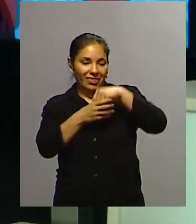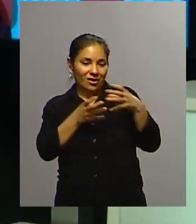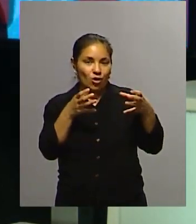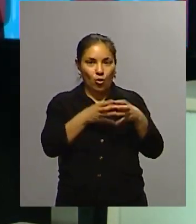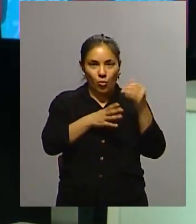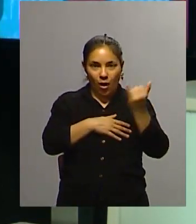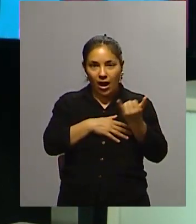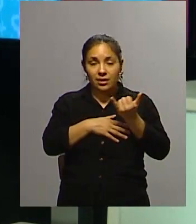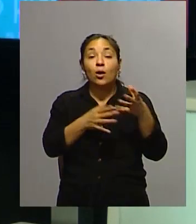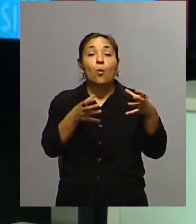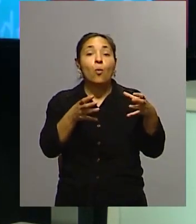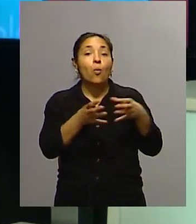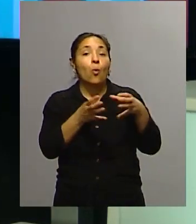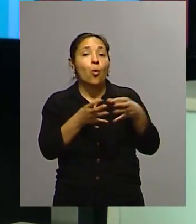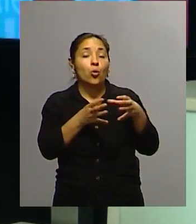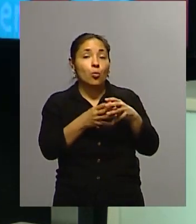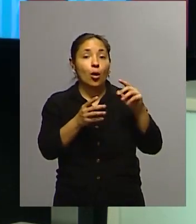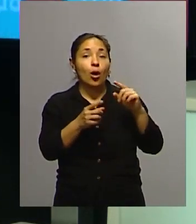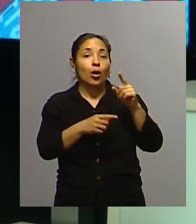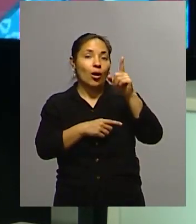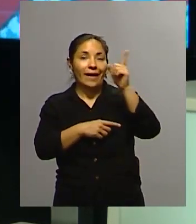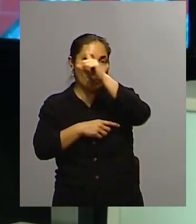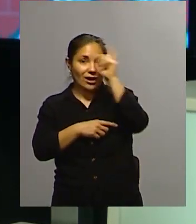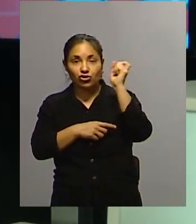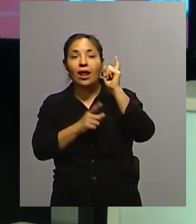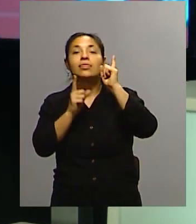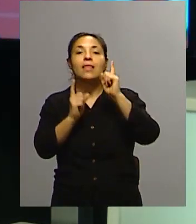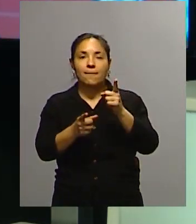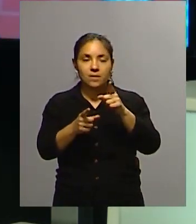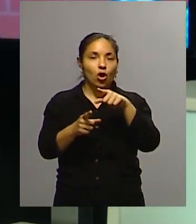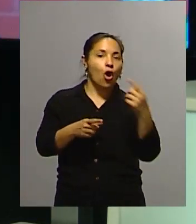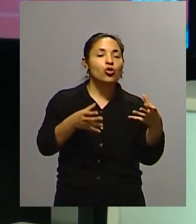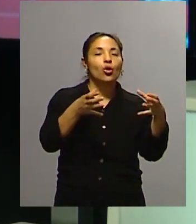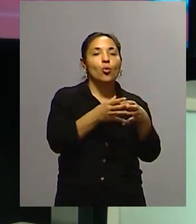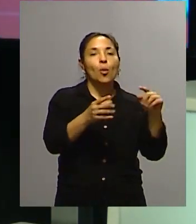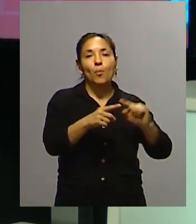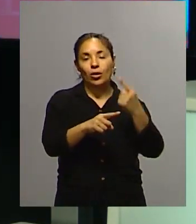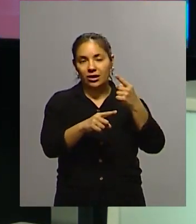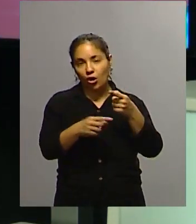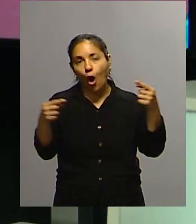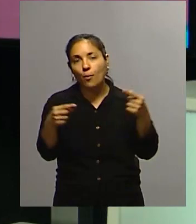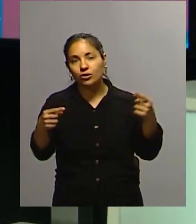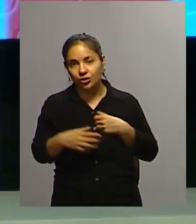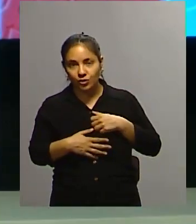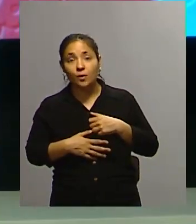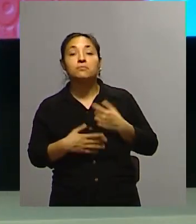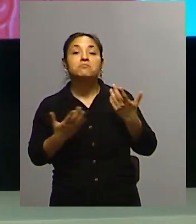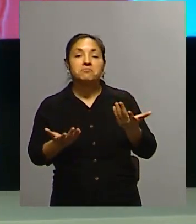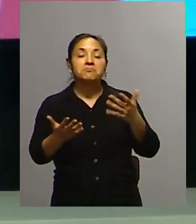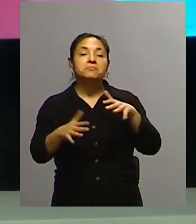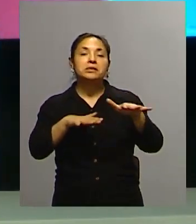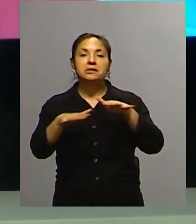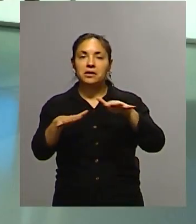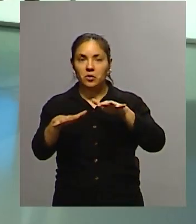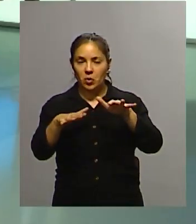solamente dentro del propio gobierno nacional, sino también desde la oposición. Y acá también se habla de una situación que está haciendo